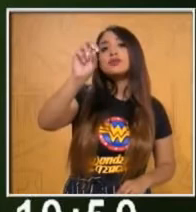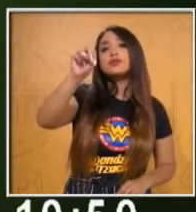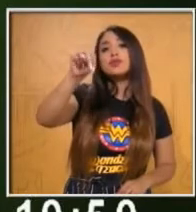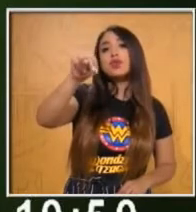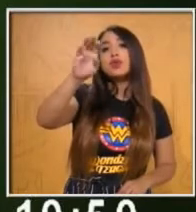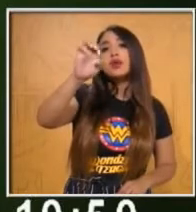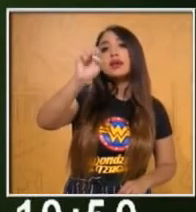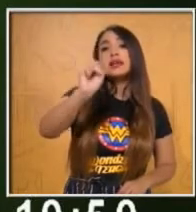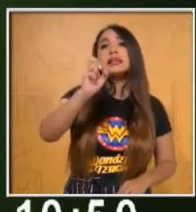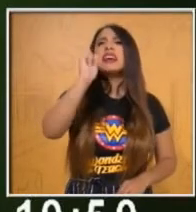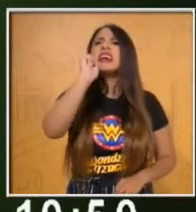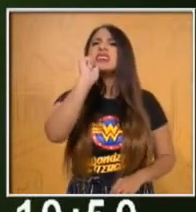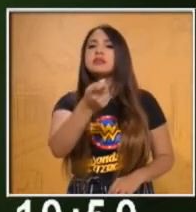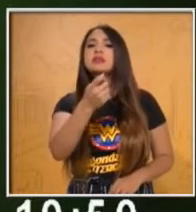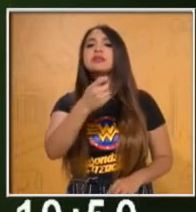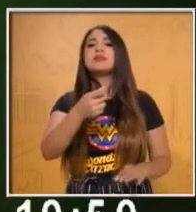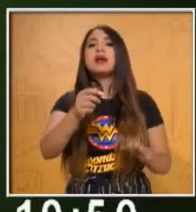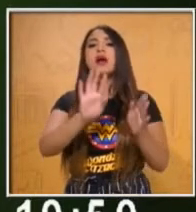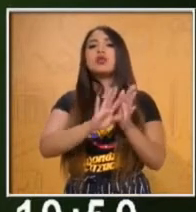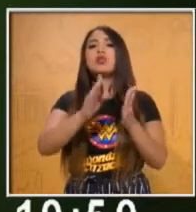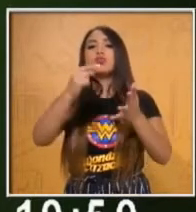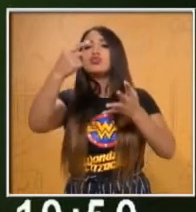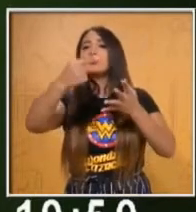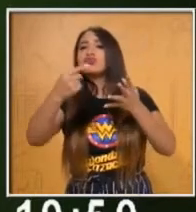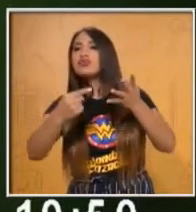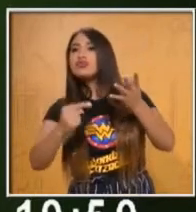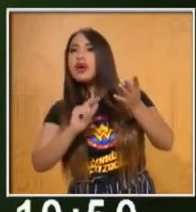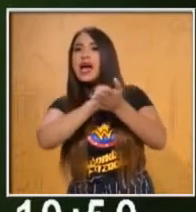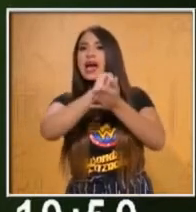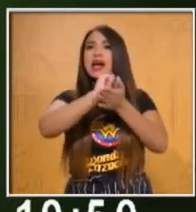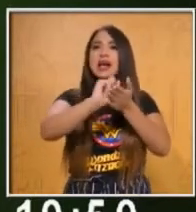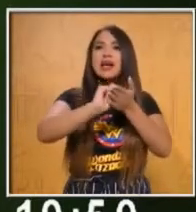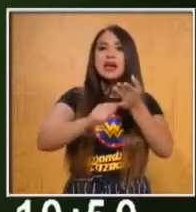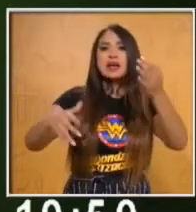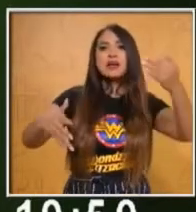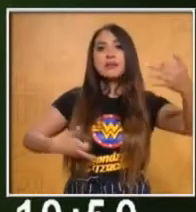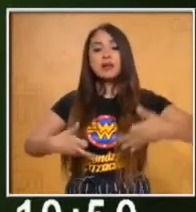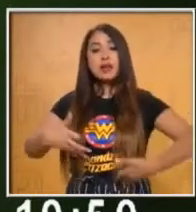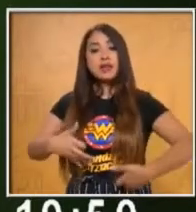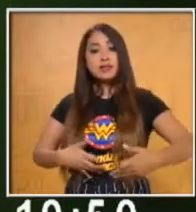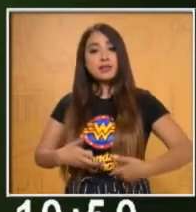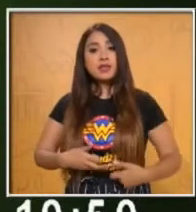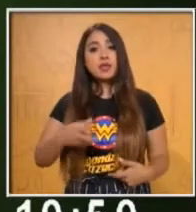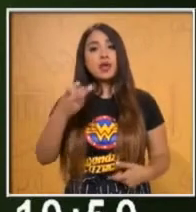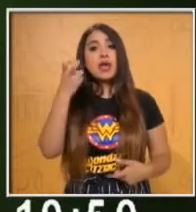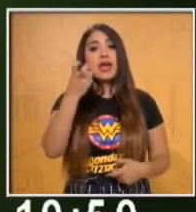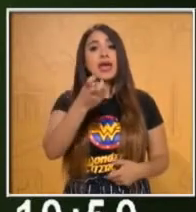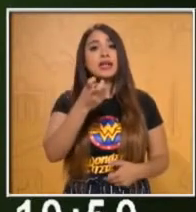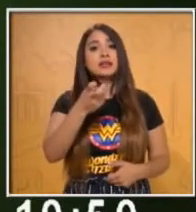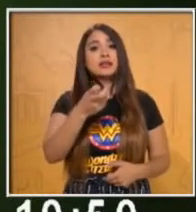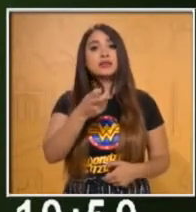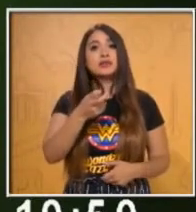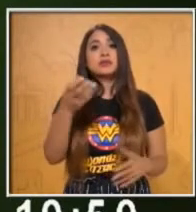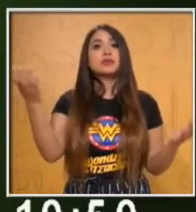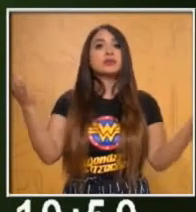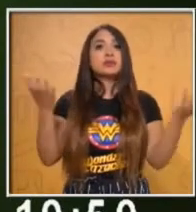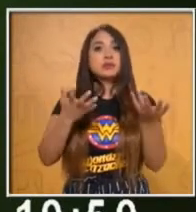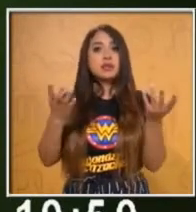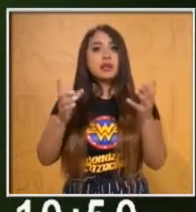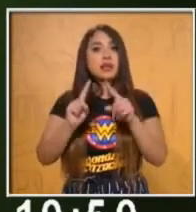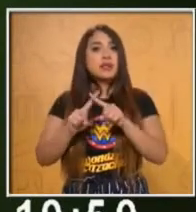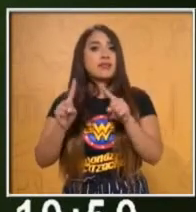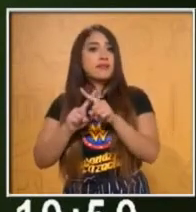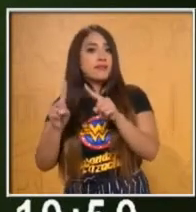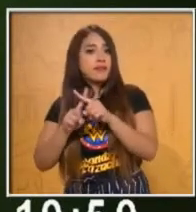son instrucciones escritas en una obra de teatro, ya que indican lo que tienen que hacer o las acciones